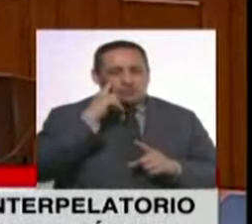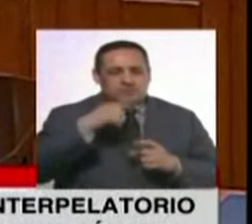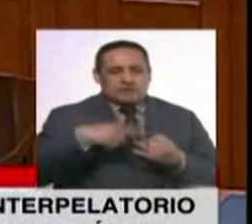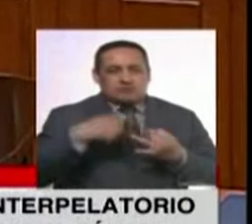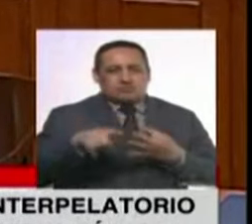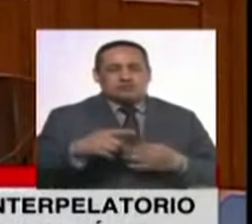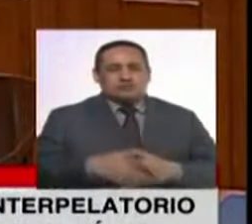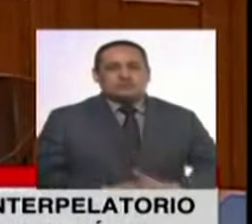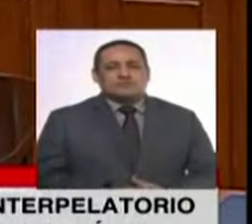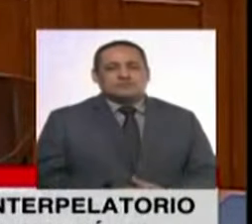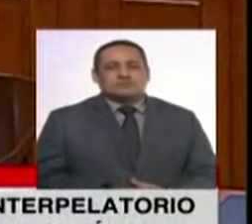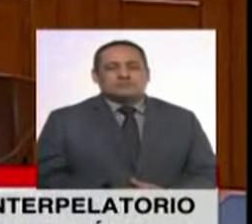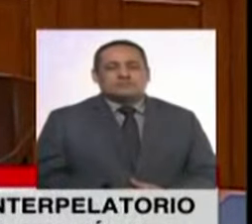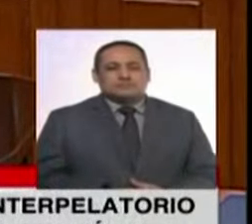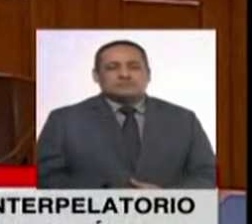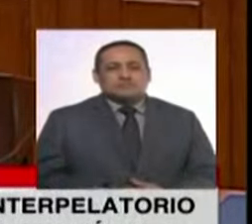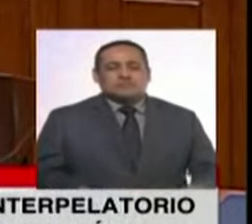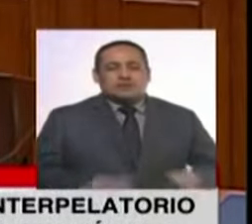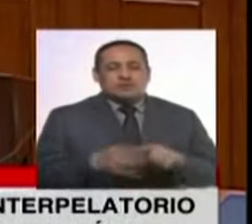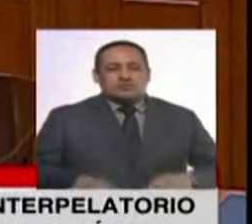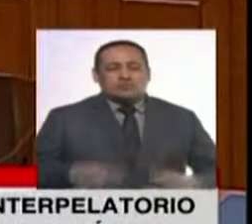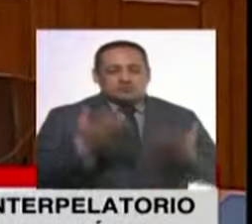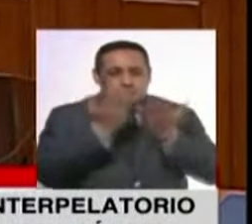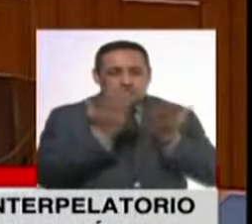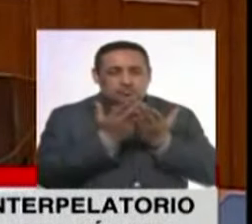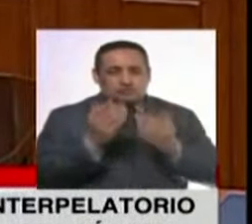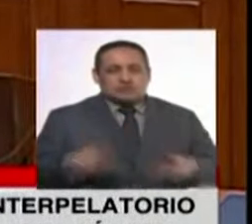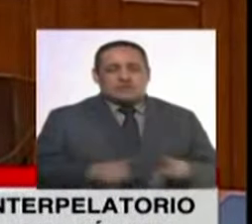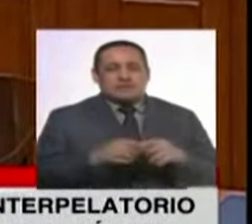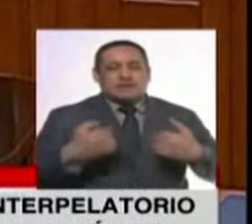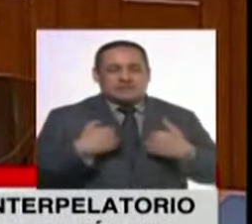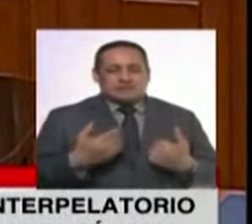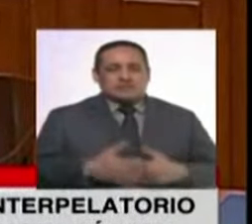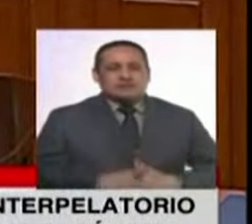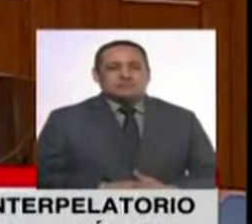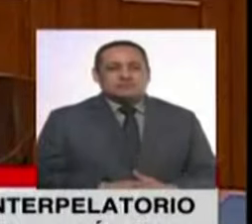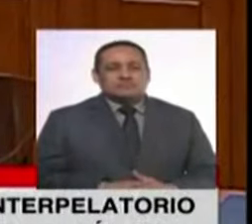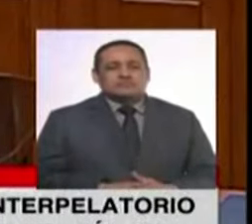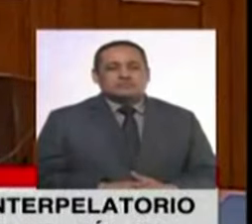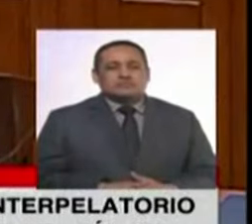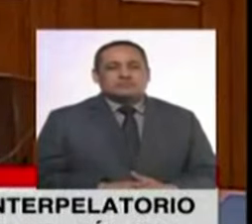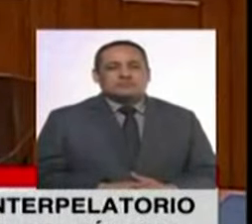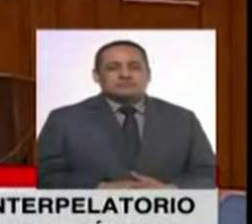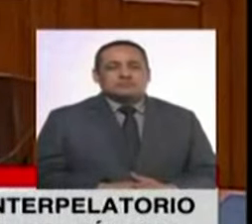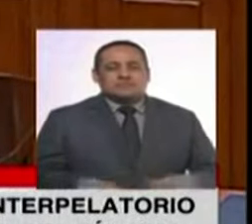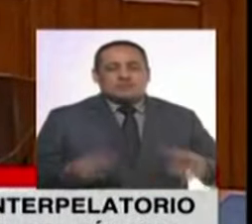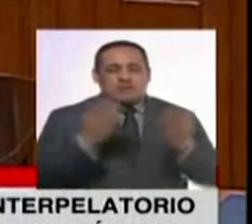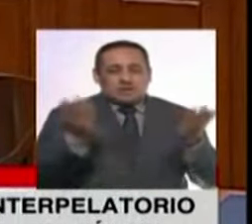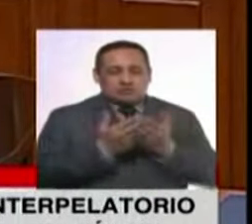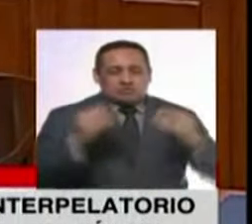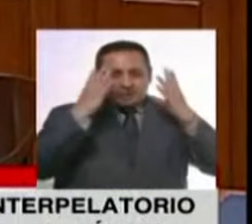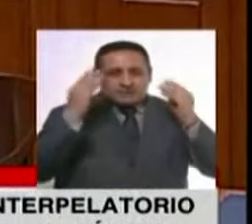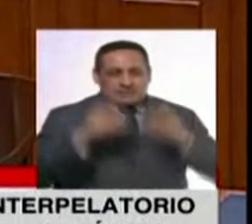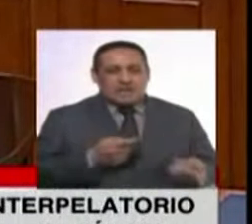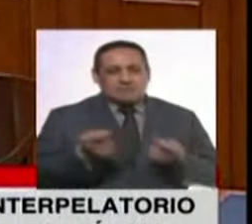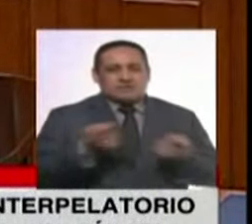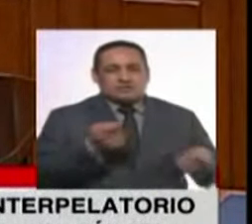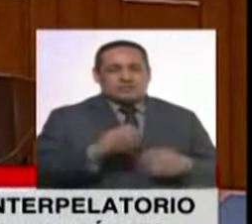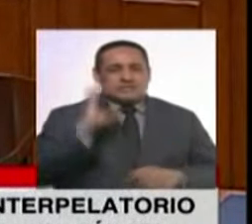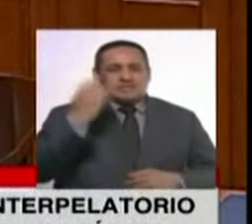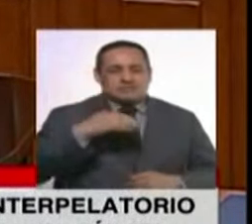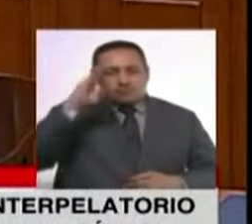otros sobre sus grados académicos cuenta con lo siguiente estudio de maestría y Administración